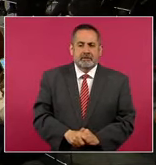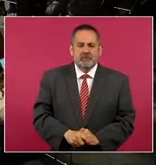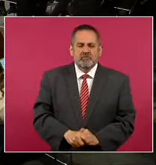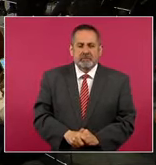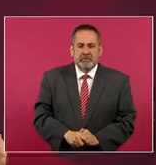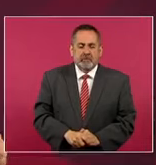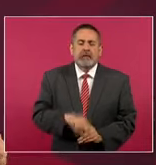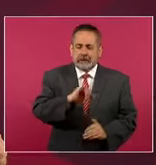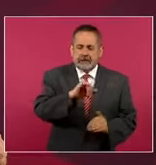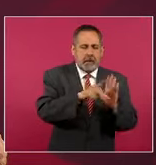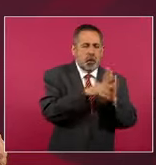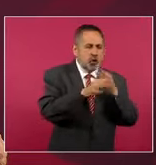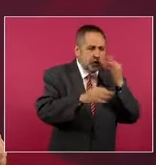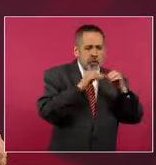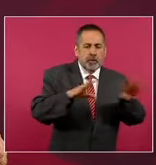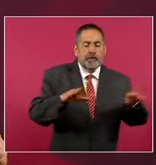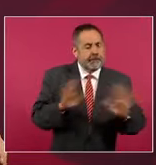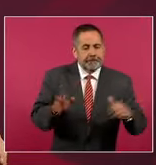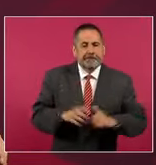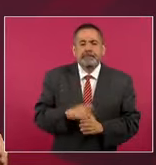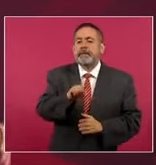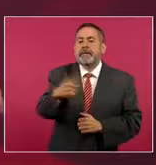Sí lo publicaron. Muy bien, ¿quién sigue?